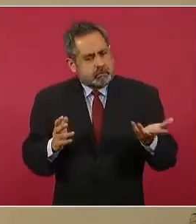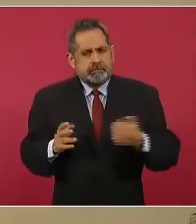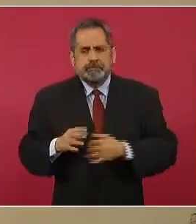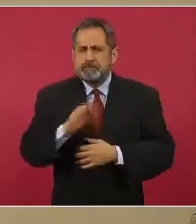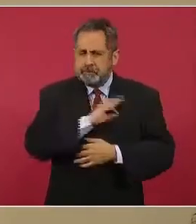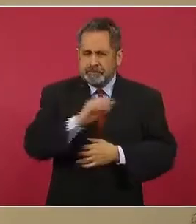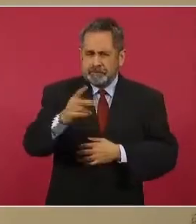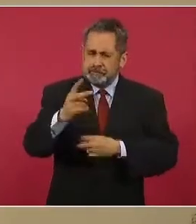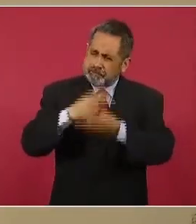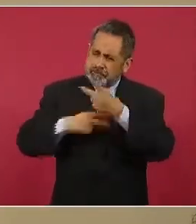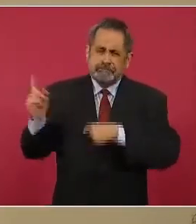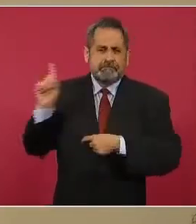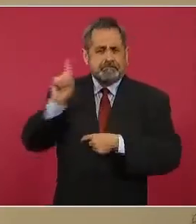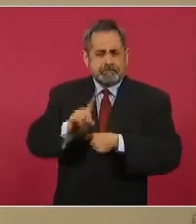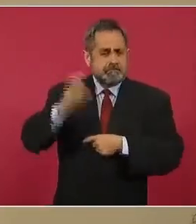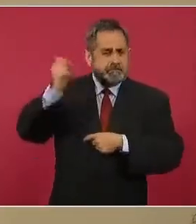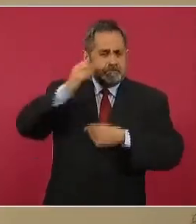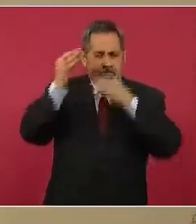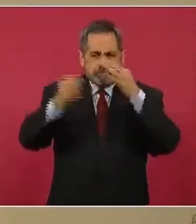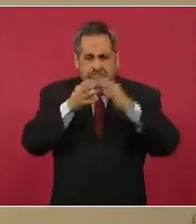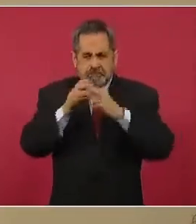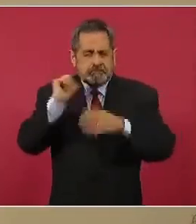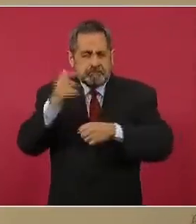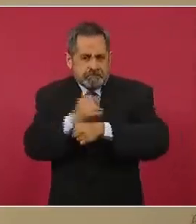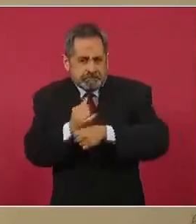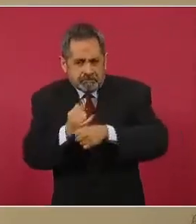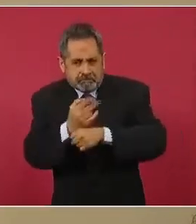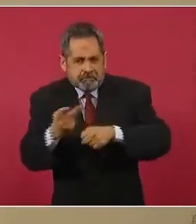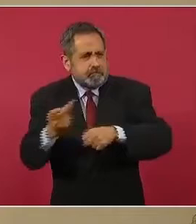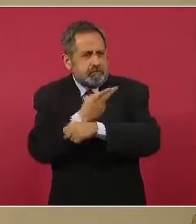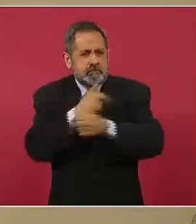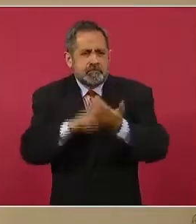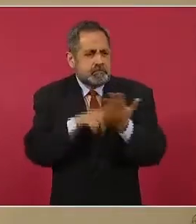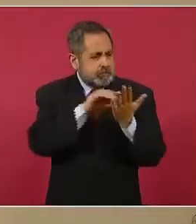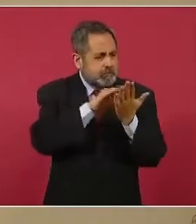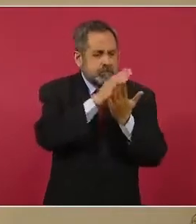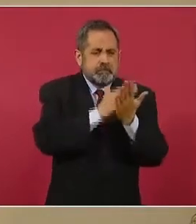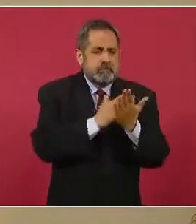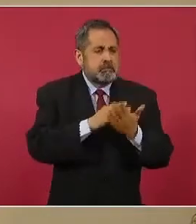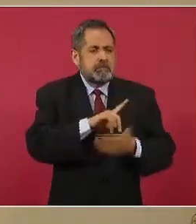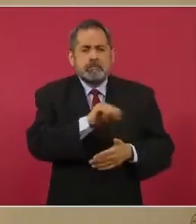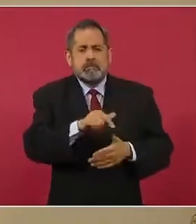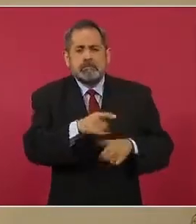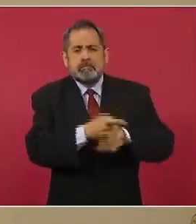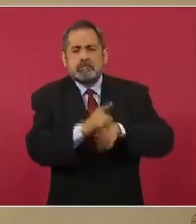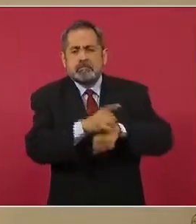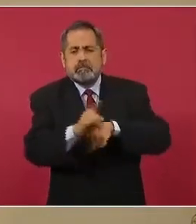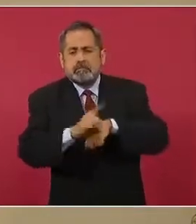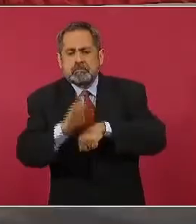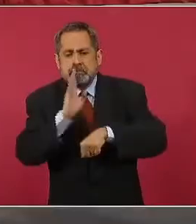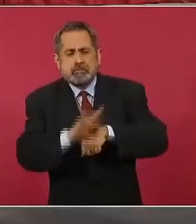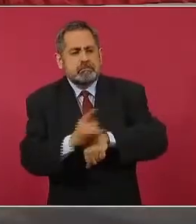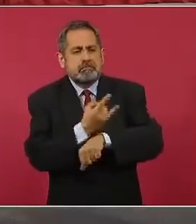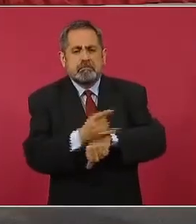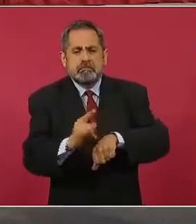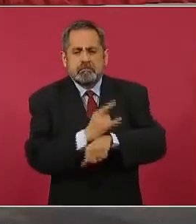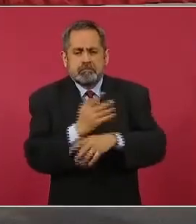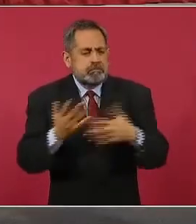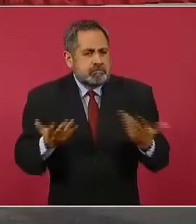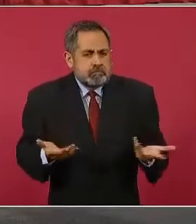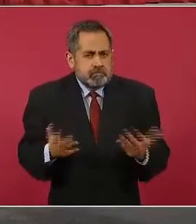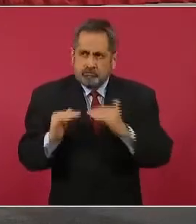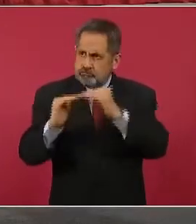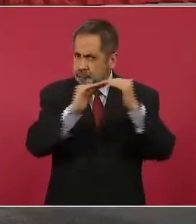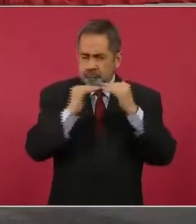en abandono o que están bajo violencia intrafamiliar. Y esto ha permitido también que muchos políticos en todo México quieren utilizar la imagen de los